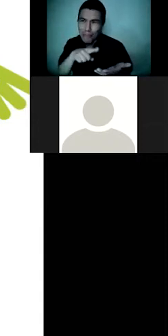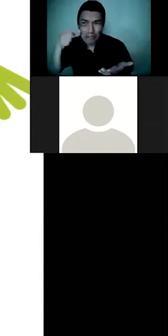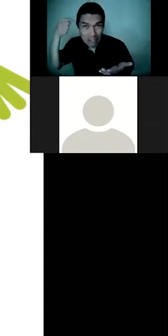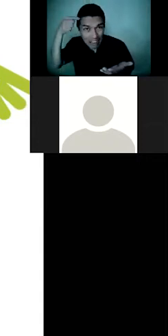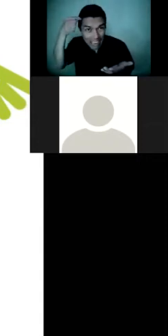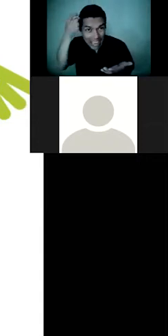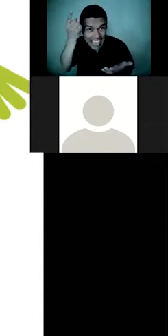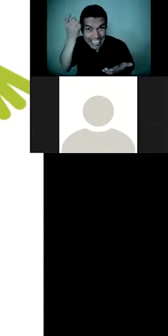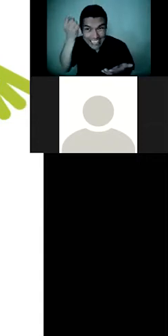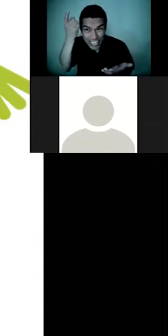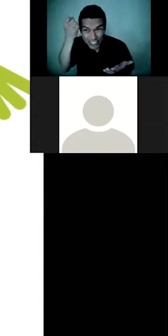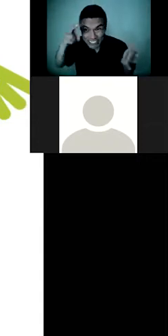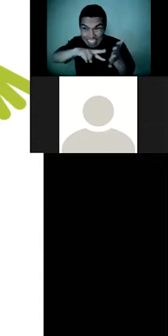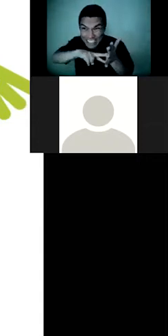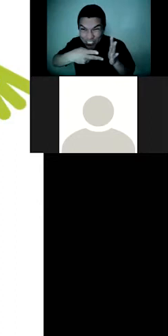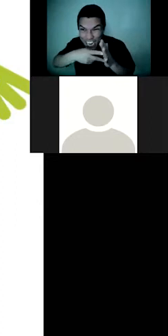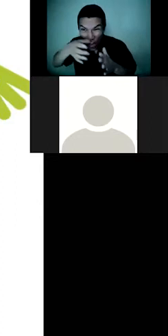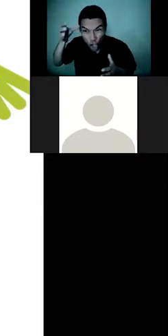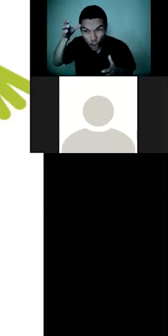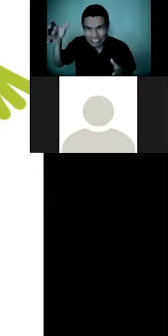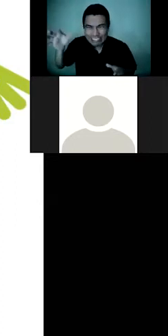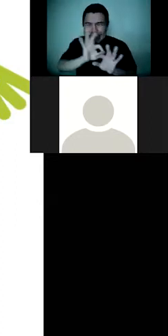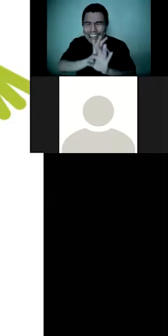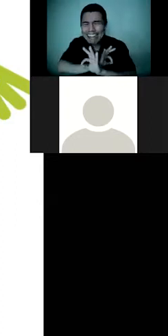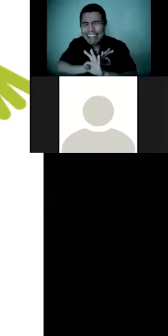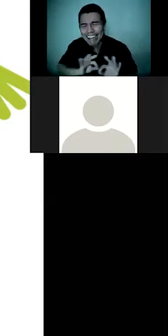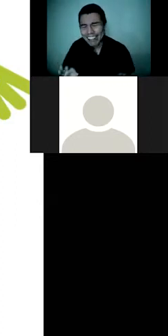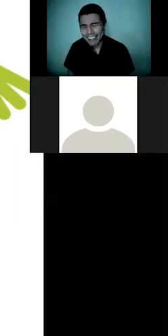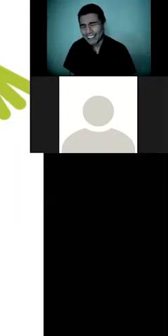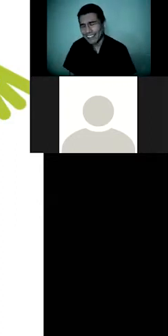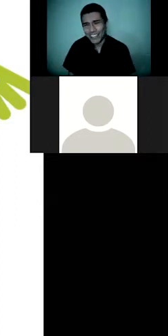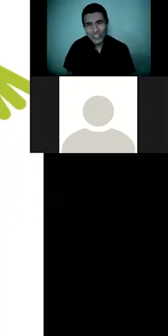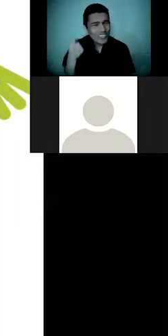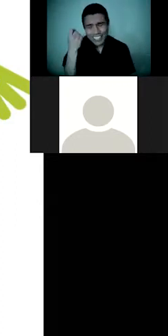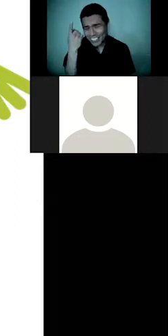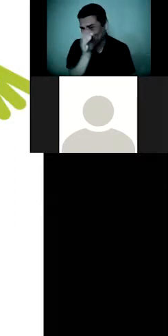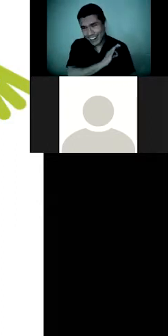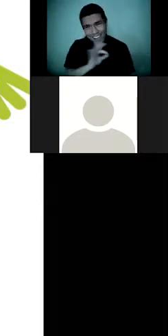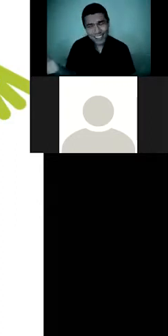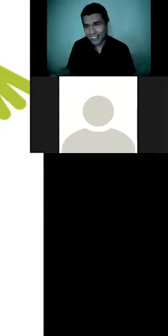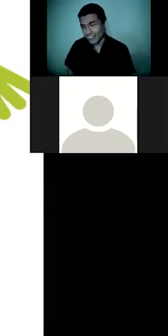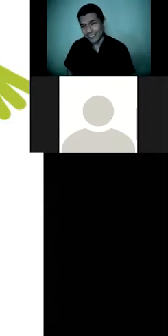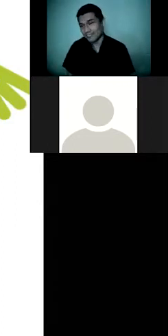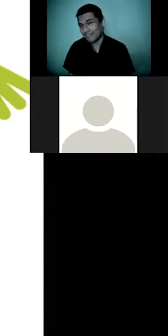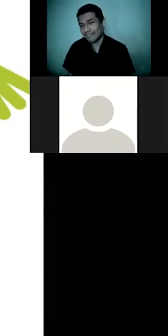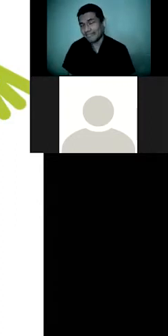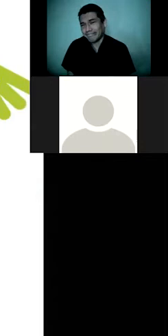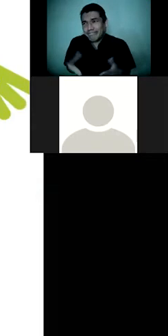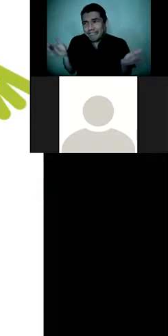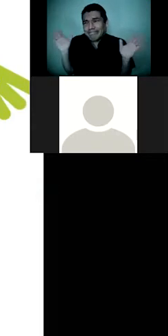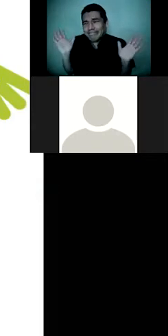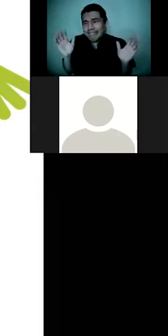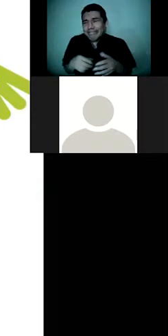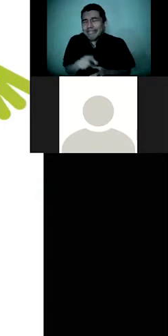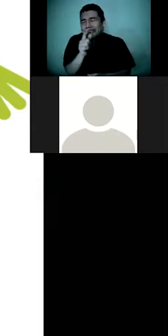¿no? Vocalizaba, pero en mi cabeza y cerebro que entendía el concepto, no pasaba nada, no entendía nada de lo que